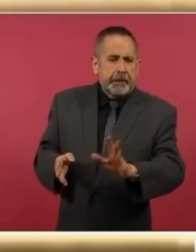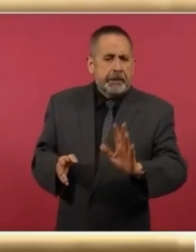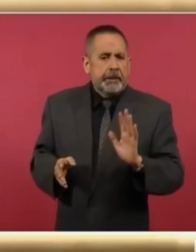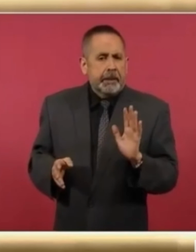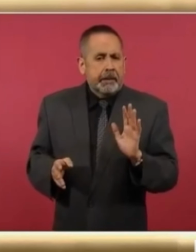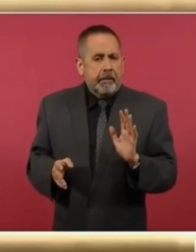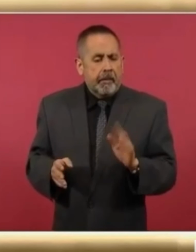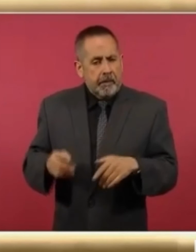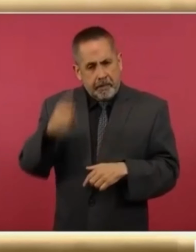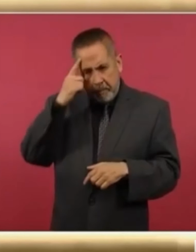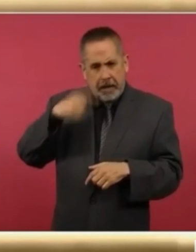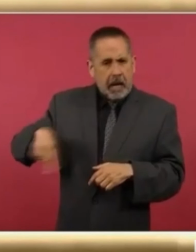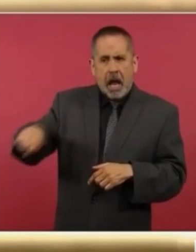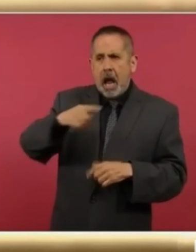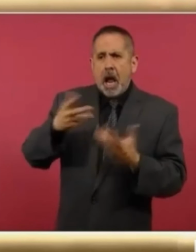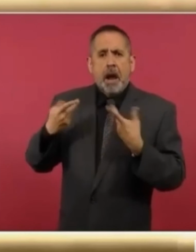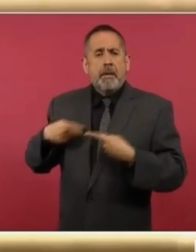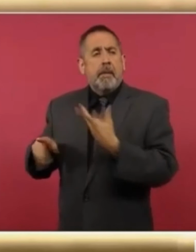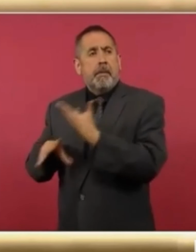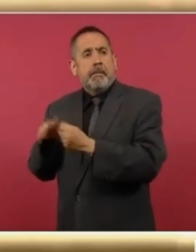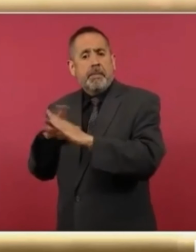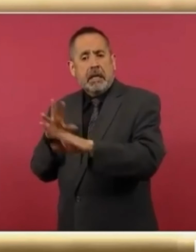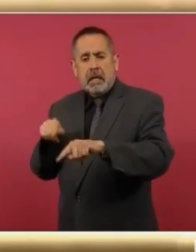a los migrantes.